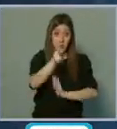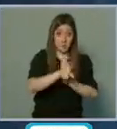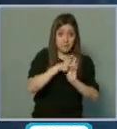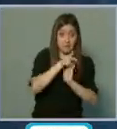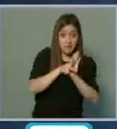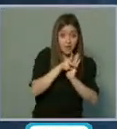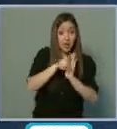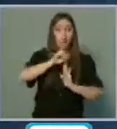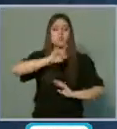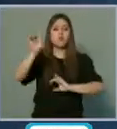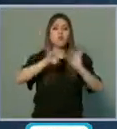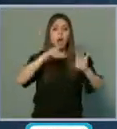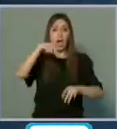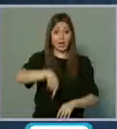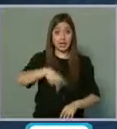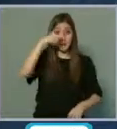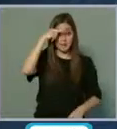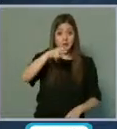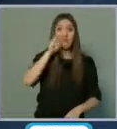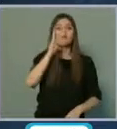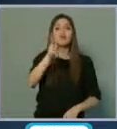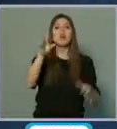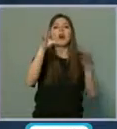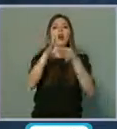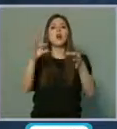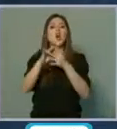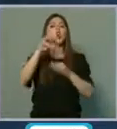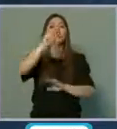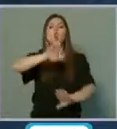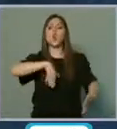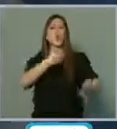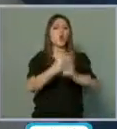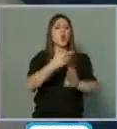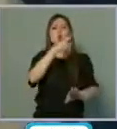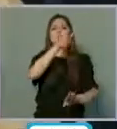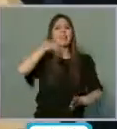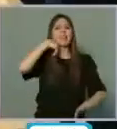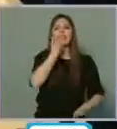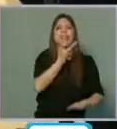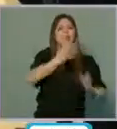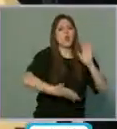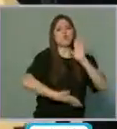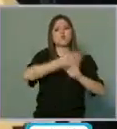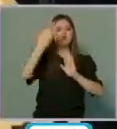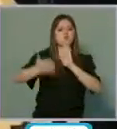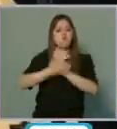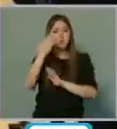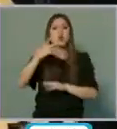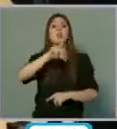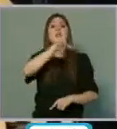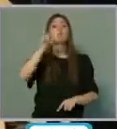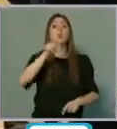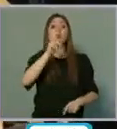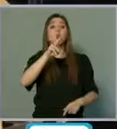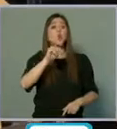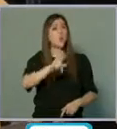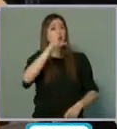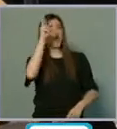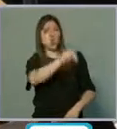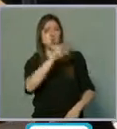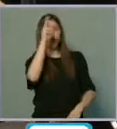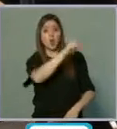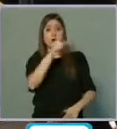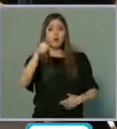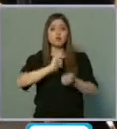en particular, videos en contra del muro, videos explicando por qué Donald Trump está mal y pues bueno, todo esto le ha generado una